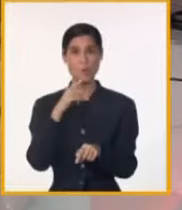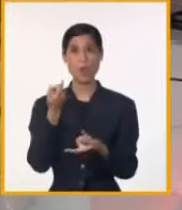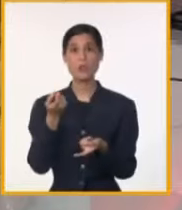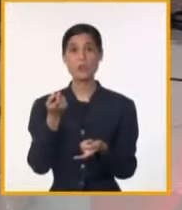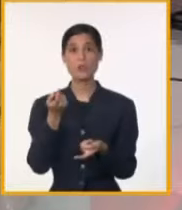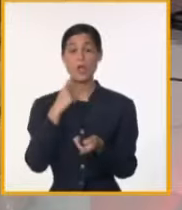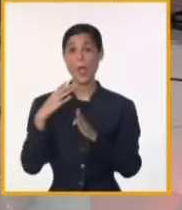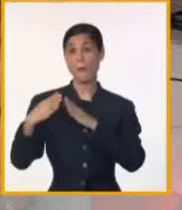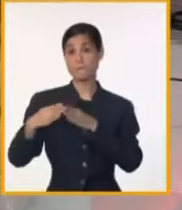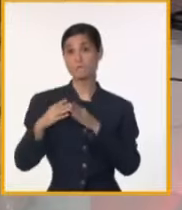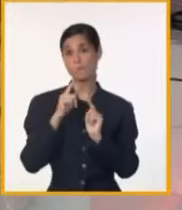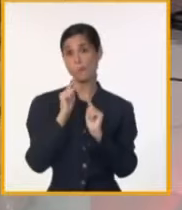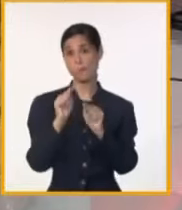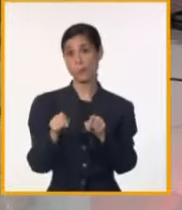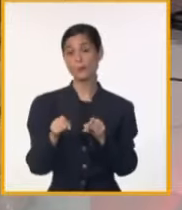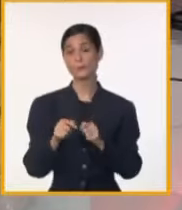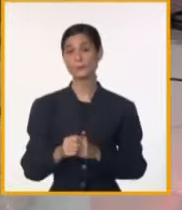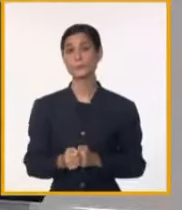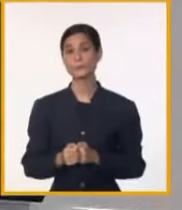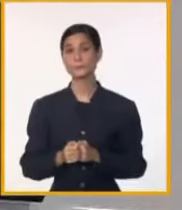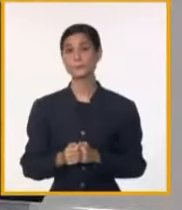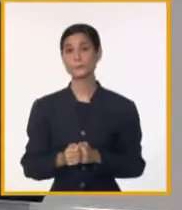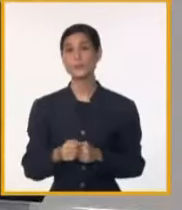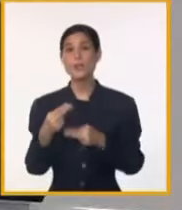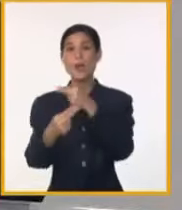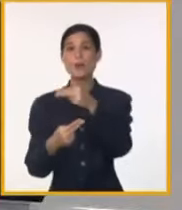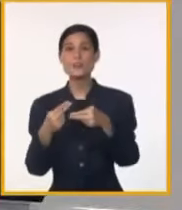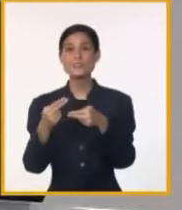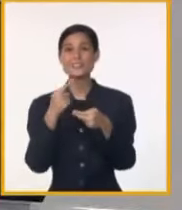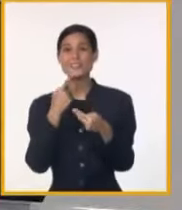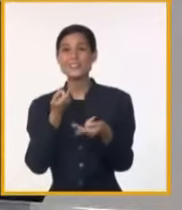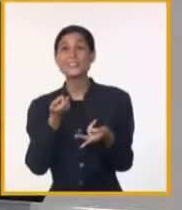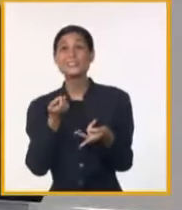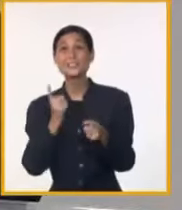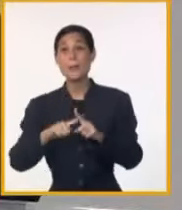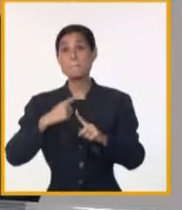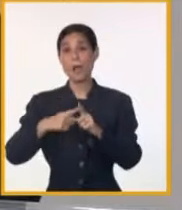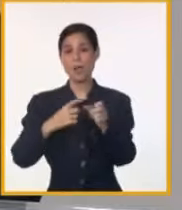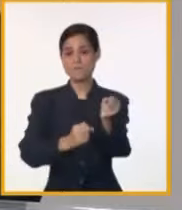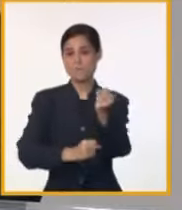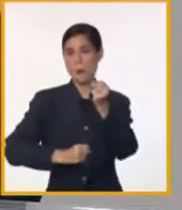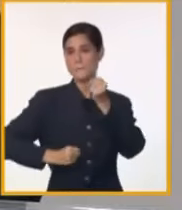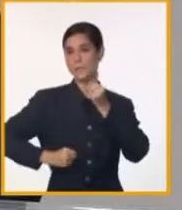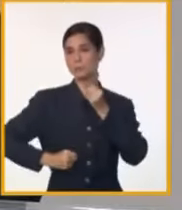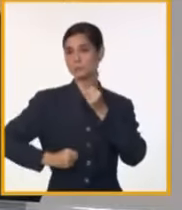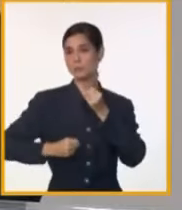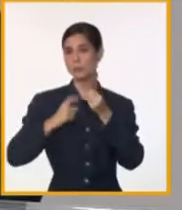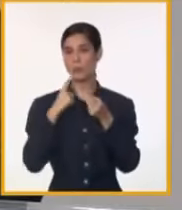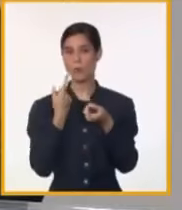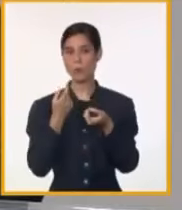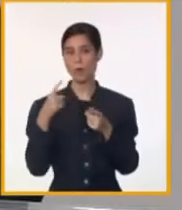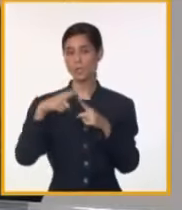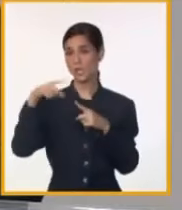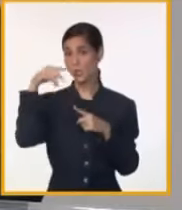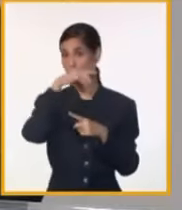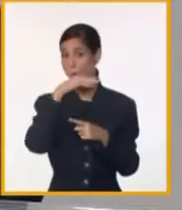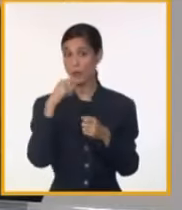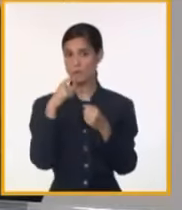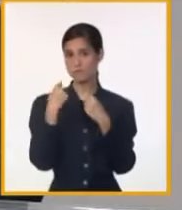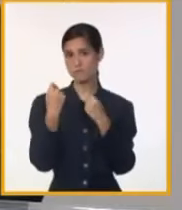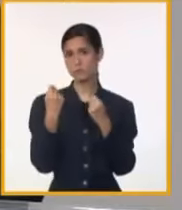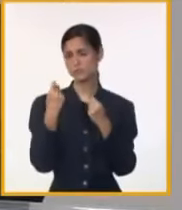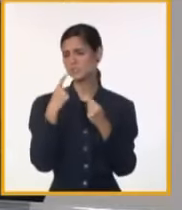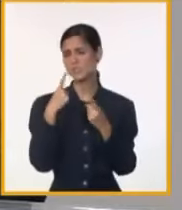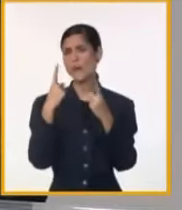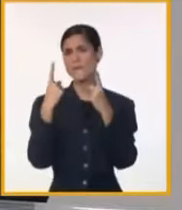isat entonces Y eso con un armamento que no es tan sofisticado incluso con todo el apoyo